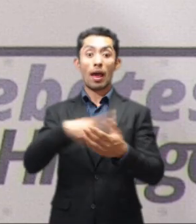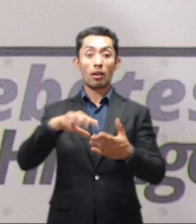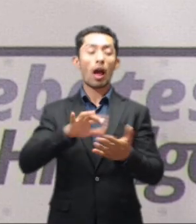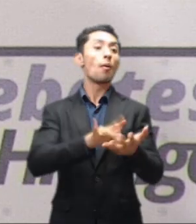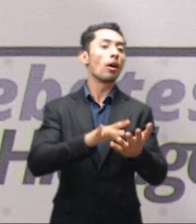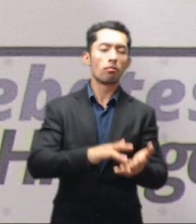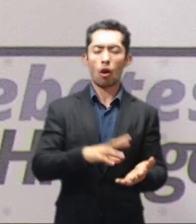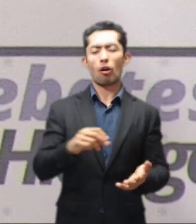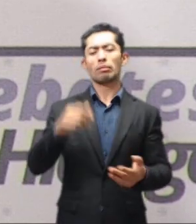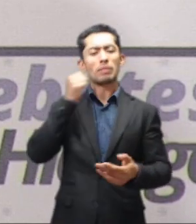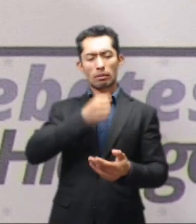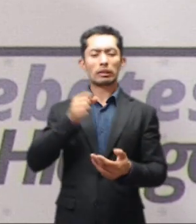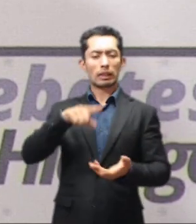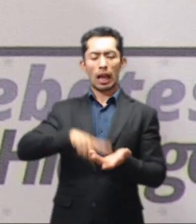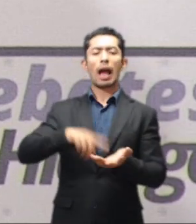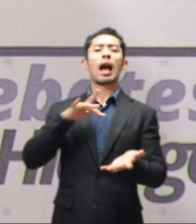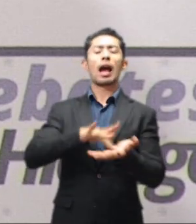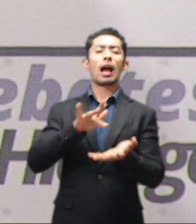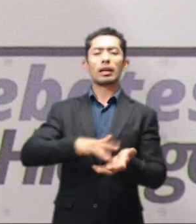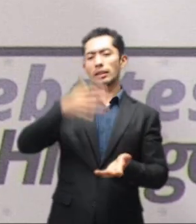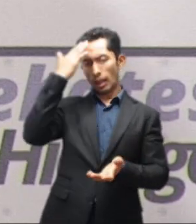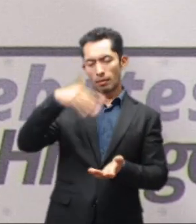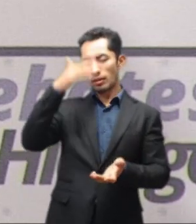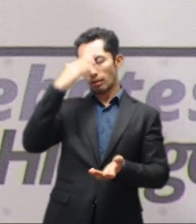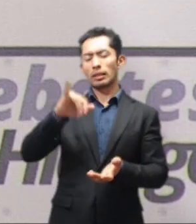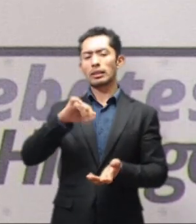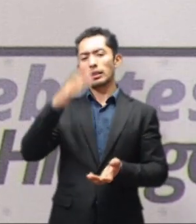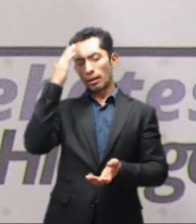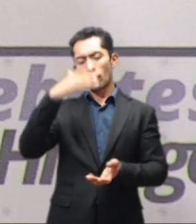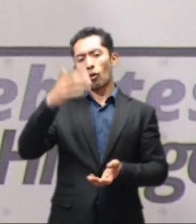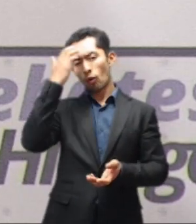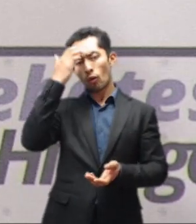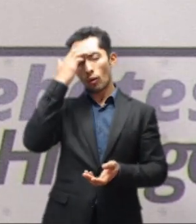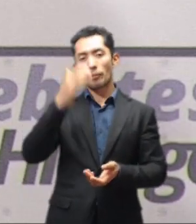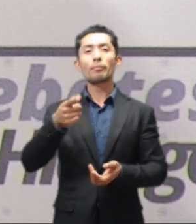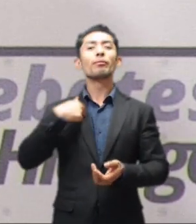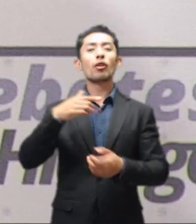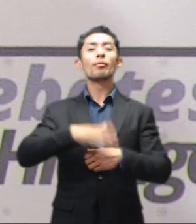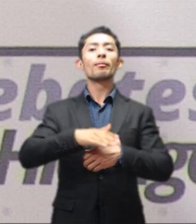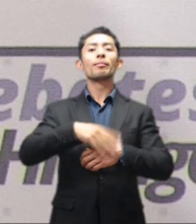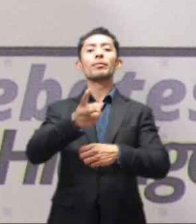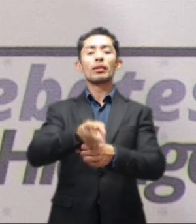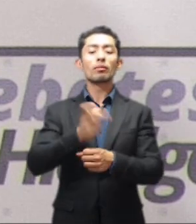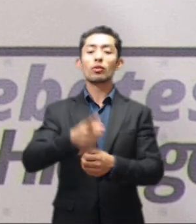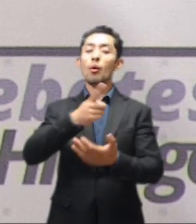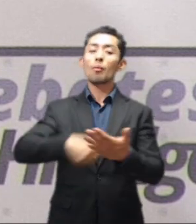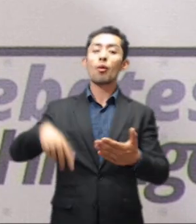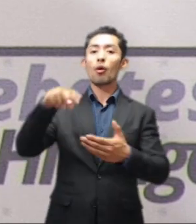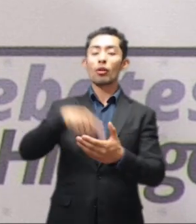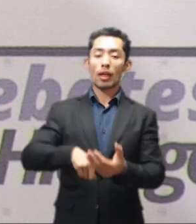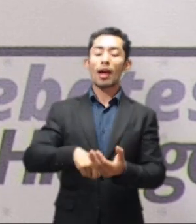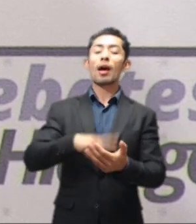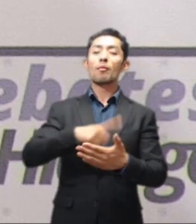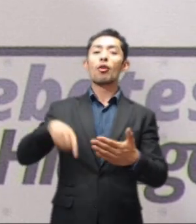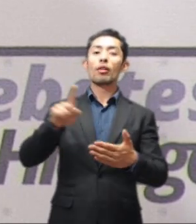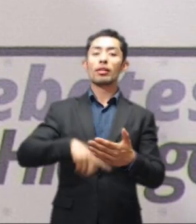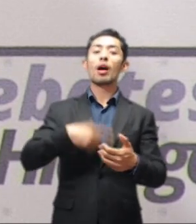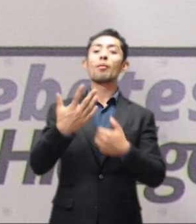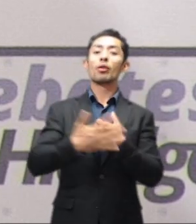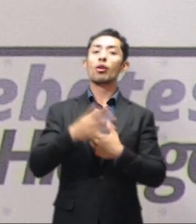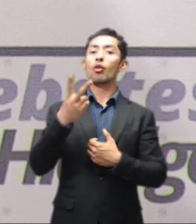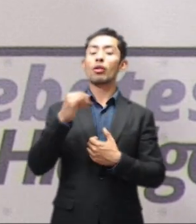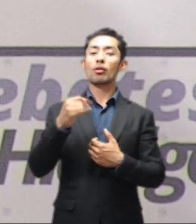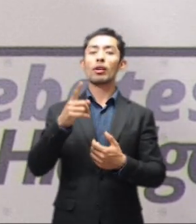electorales sabemos lo que sabemos hacer y los invito a votar Este 2 de junio